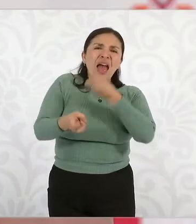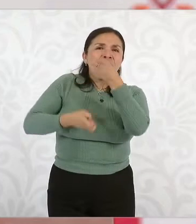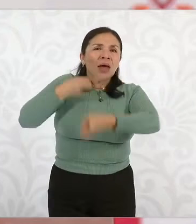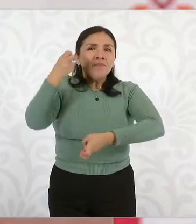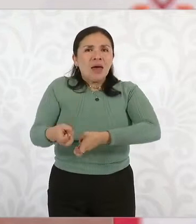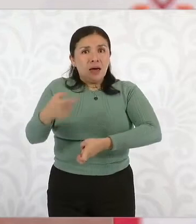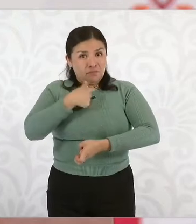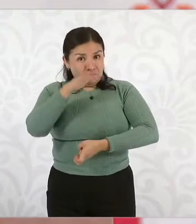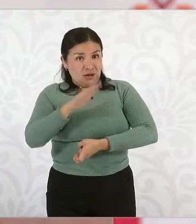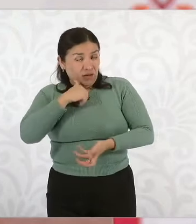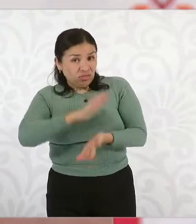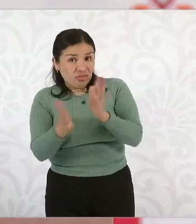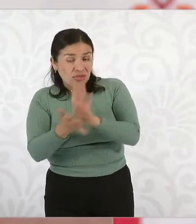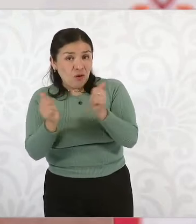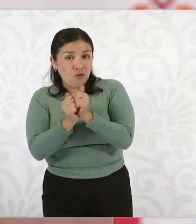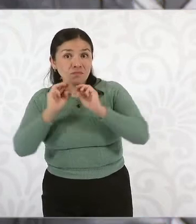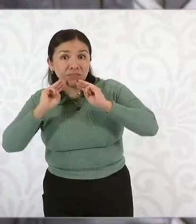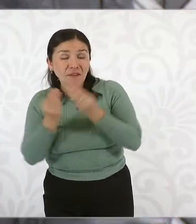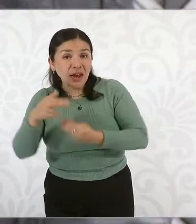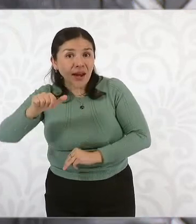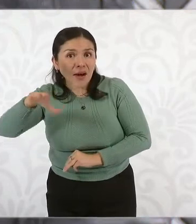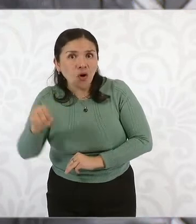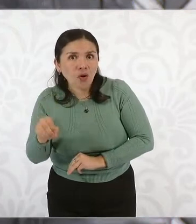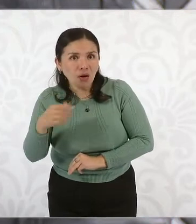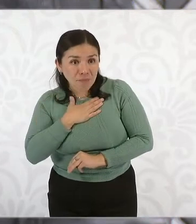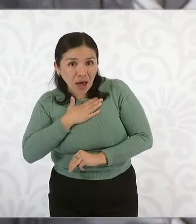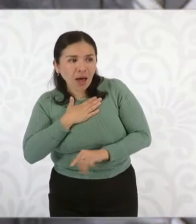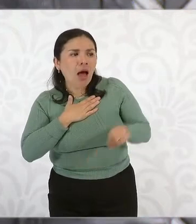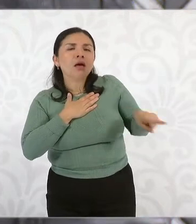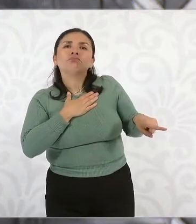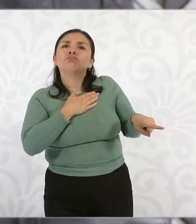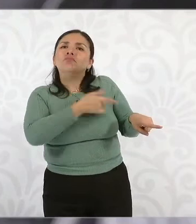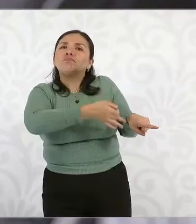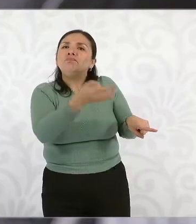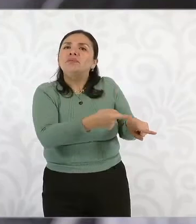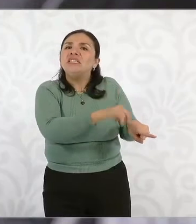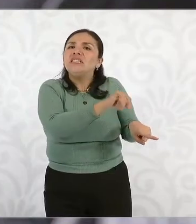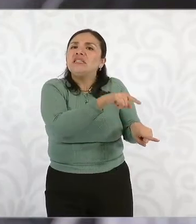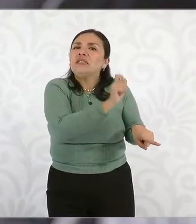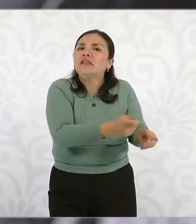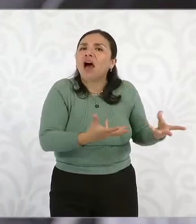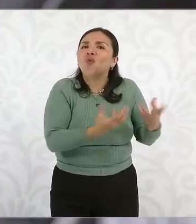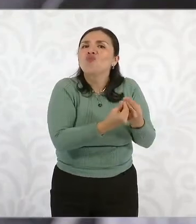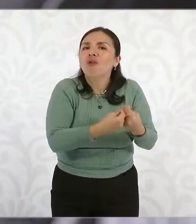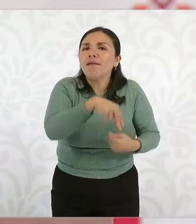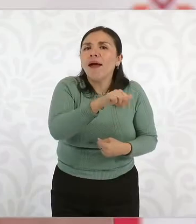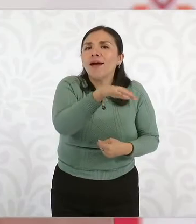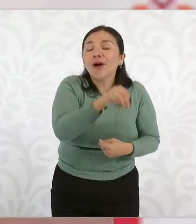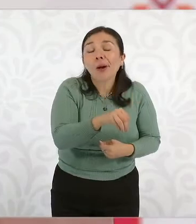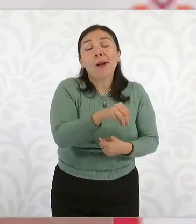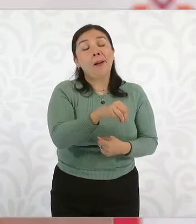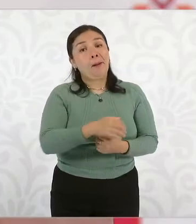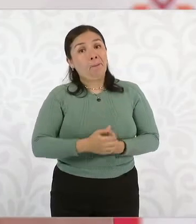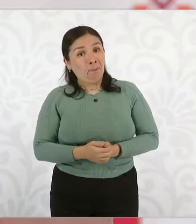el narcotráfico, cuando él es el que tiene vínculos. Bueno, presuntamente tendría vínculos. No,